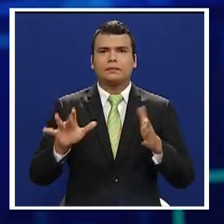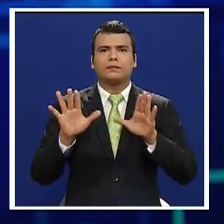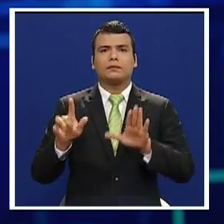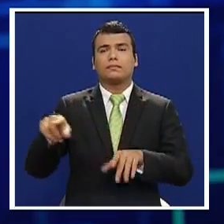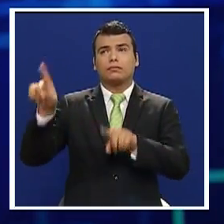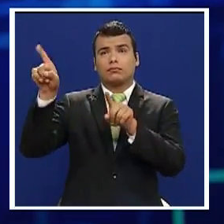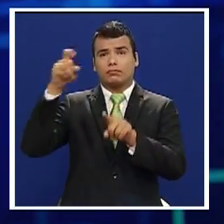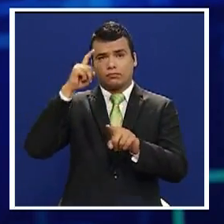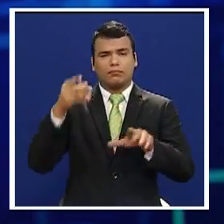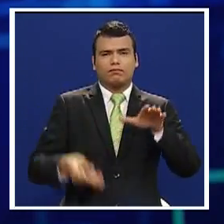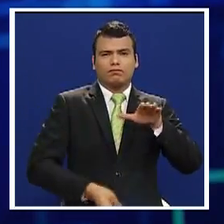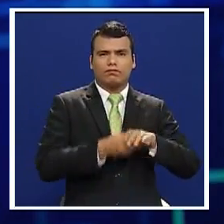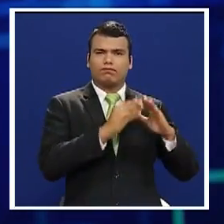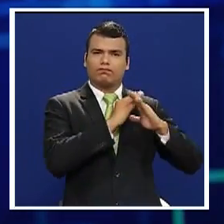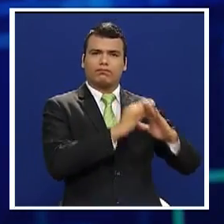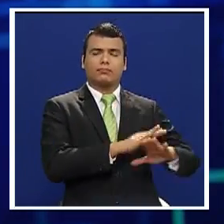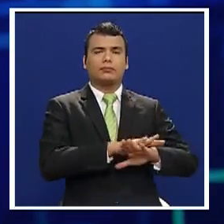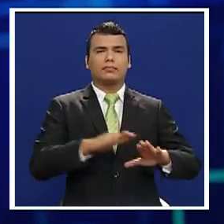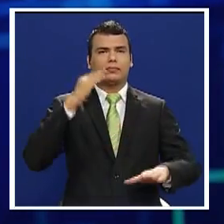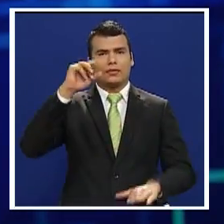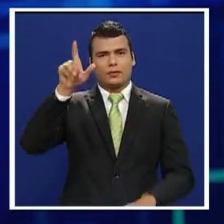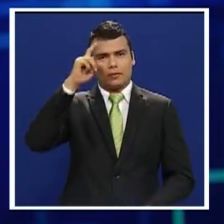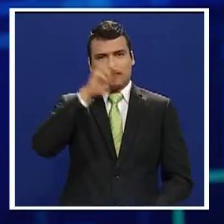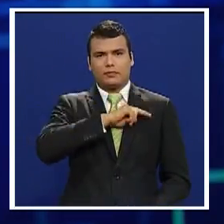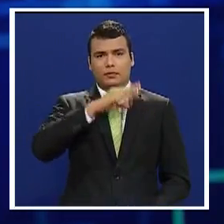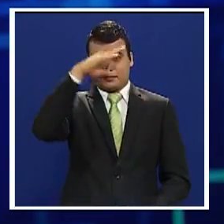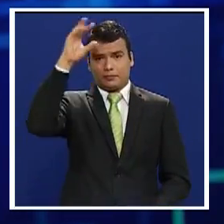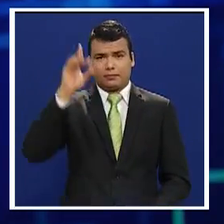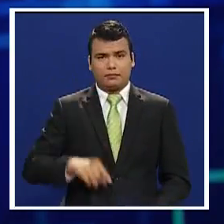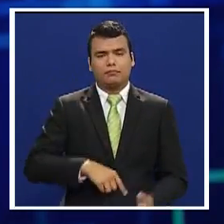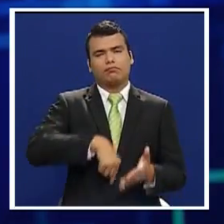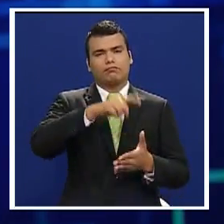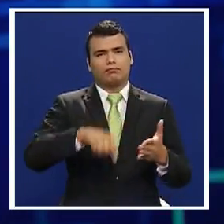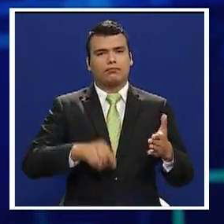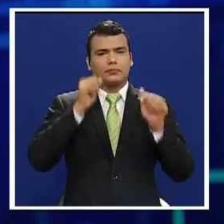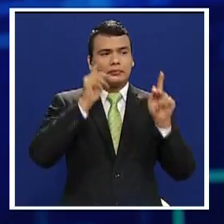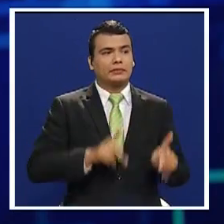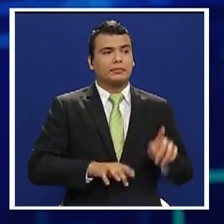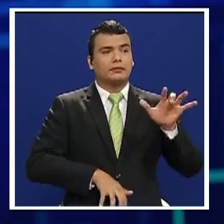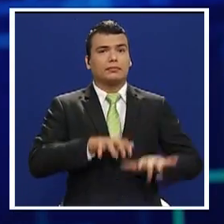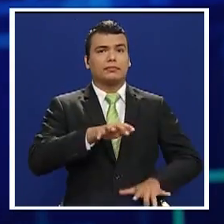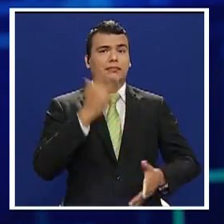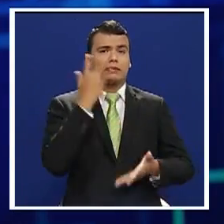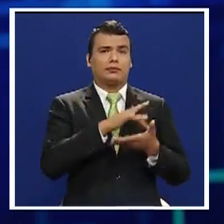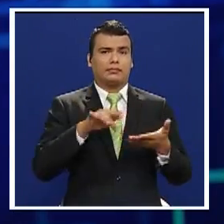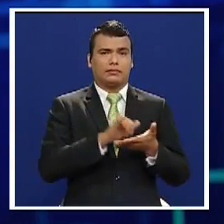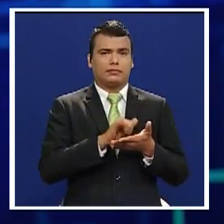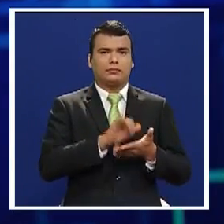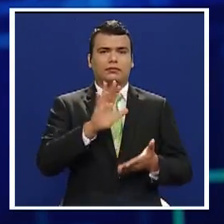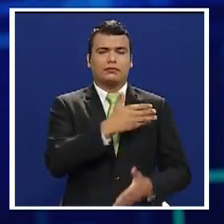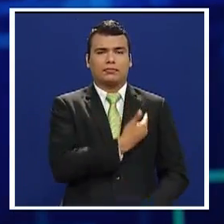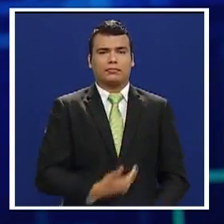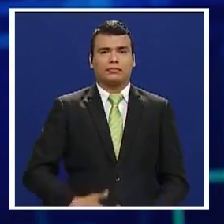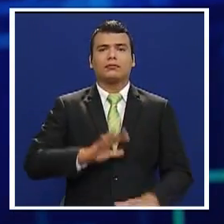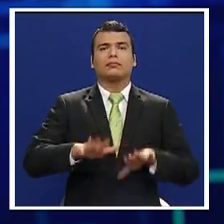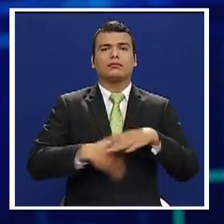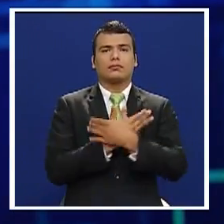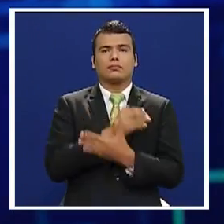escuelas, sino en las tiendas escolares, tengan la posibilidad de ofrecer otras cosas